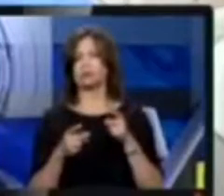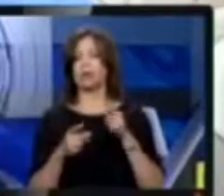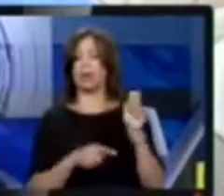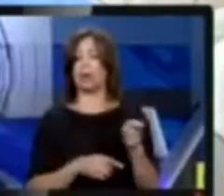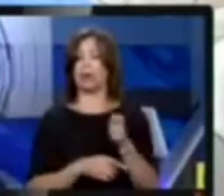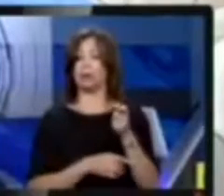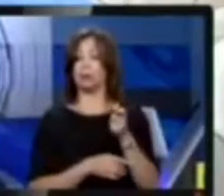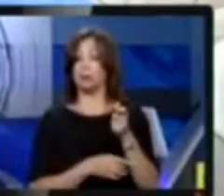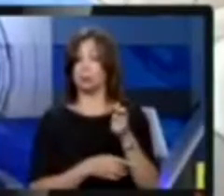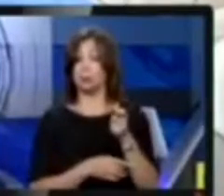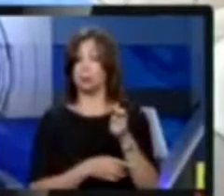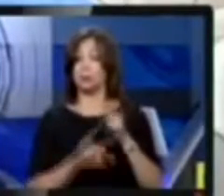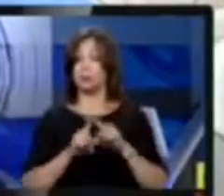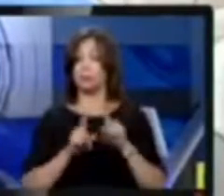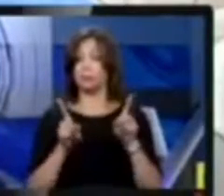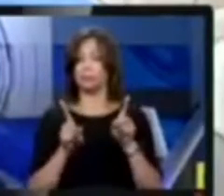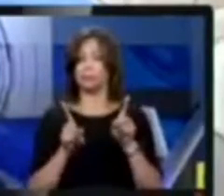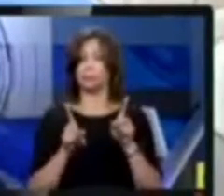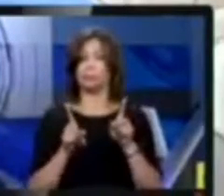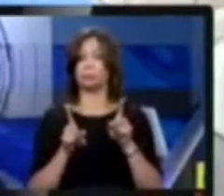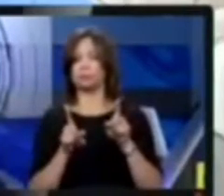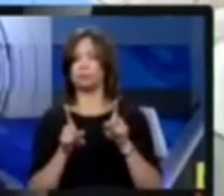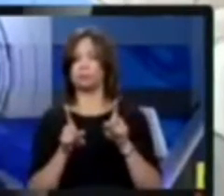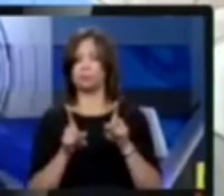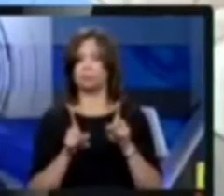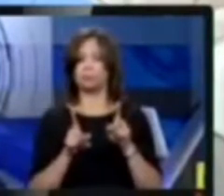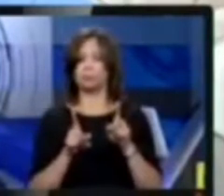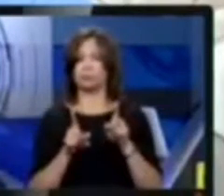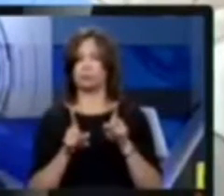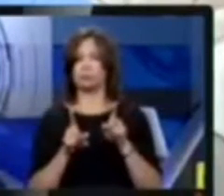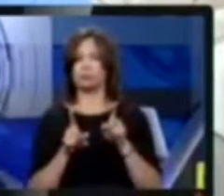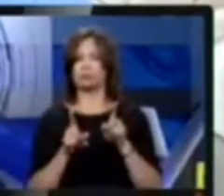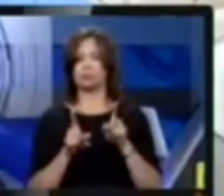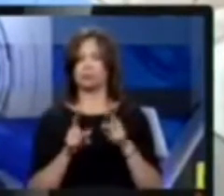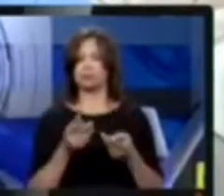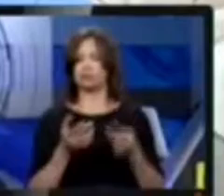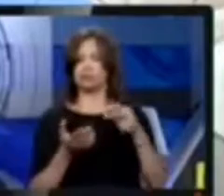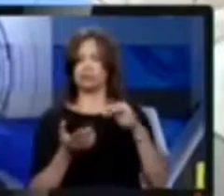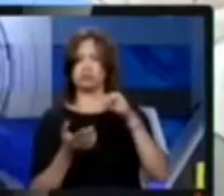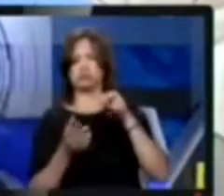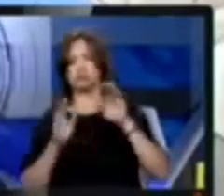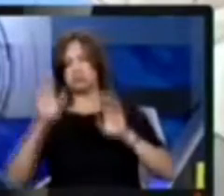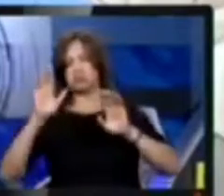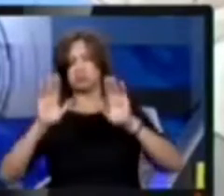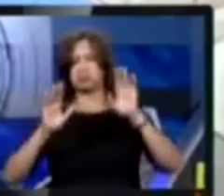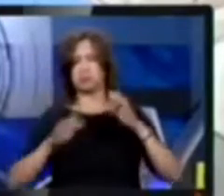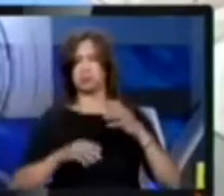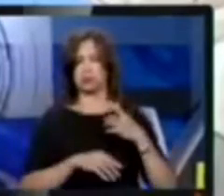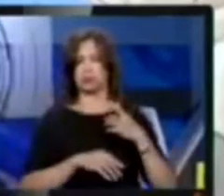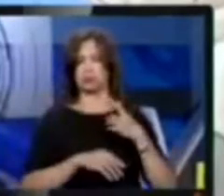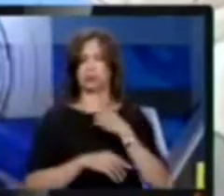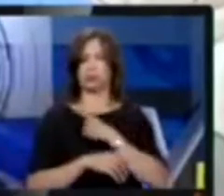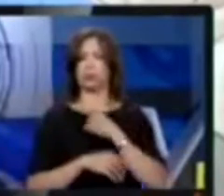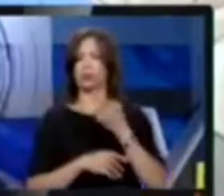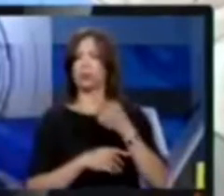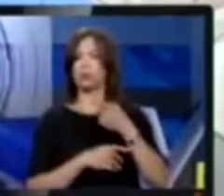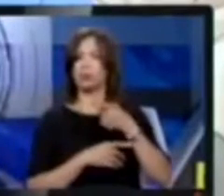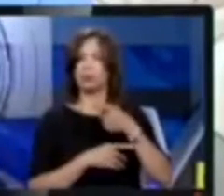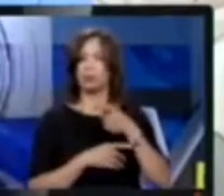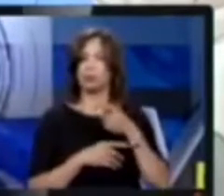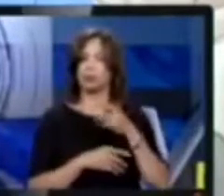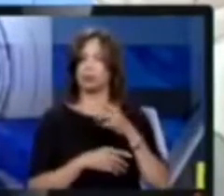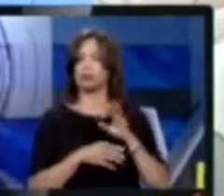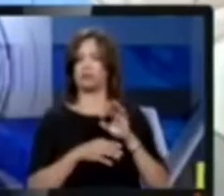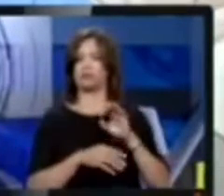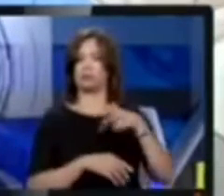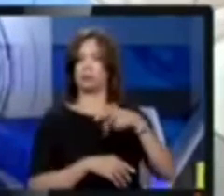a la corrupción, pero ahí se paraban los diputados del Partido